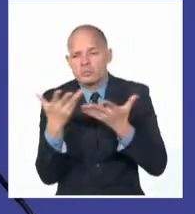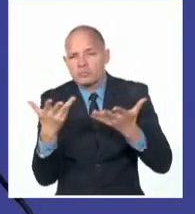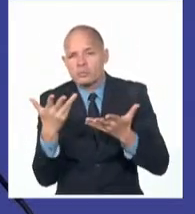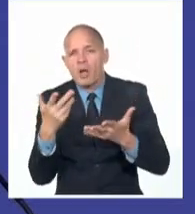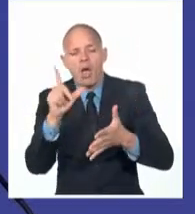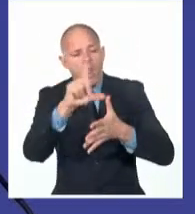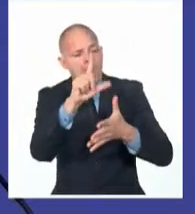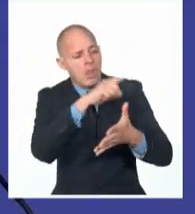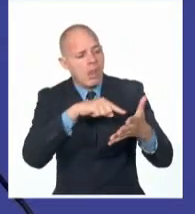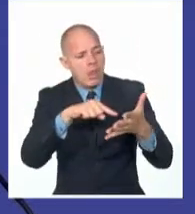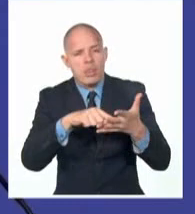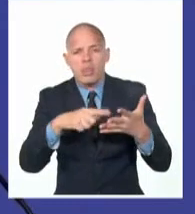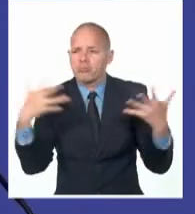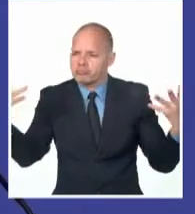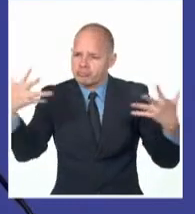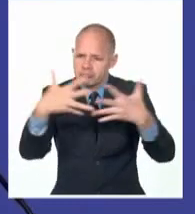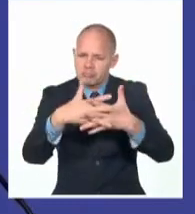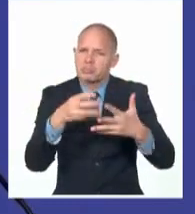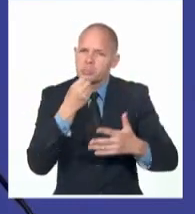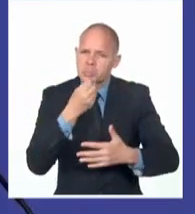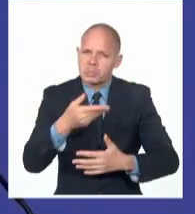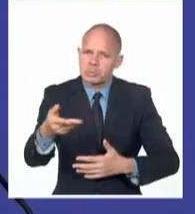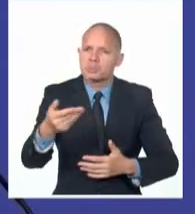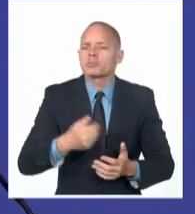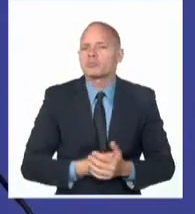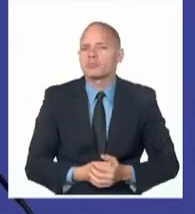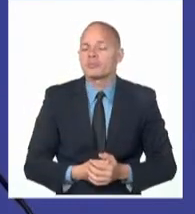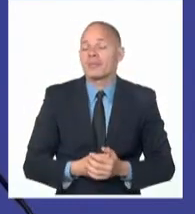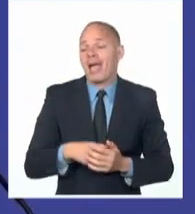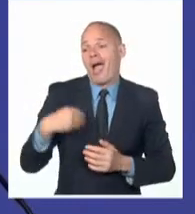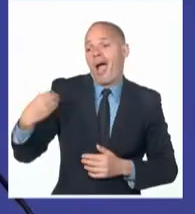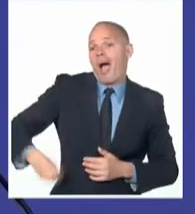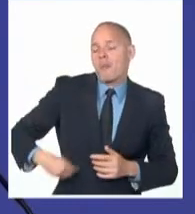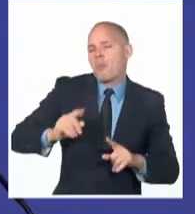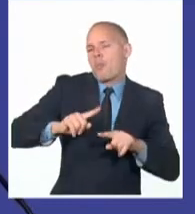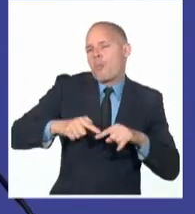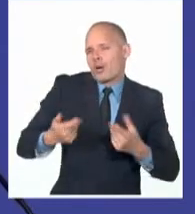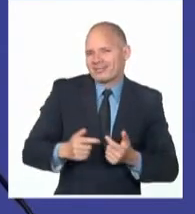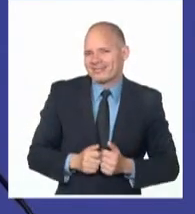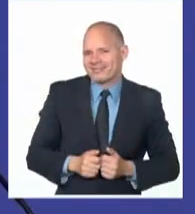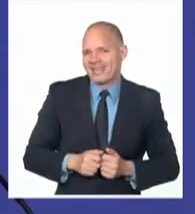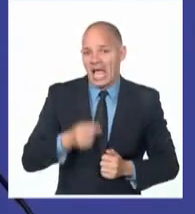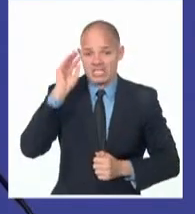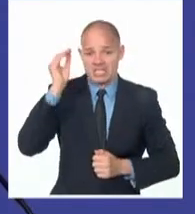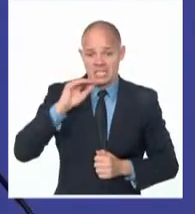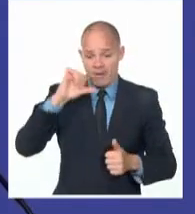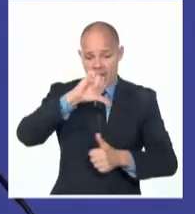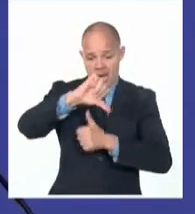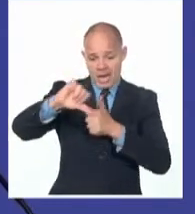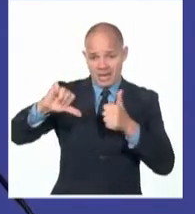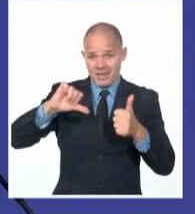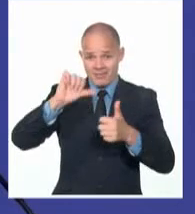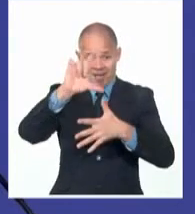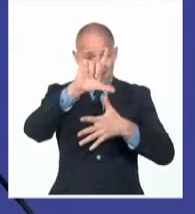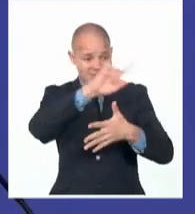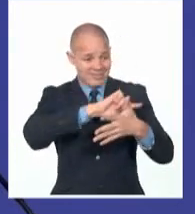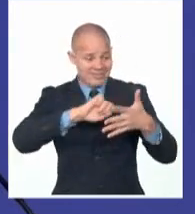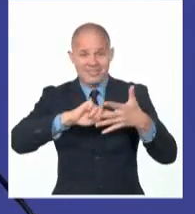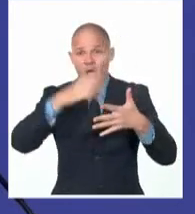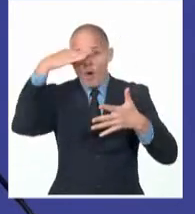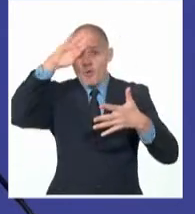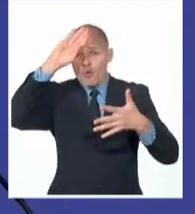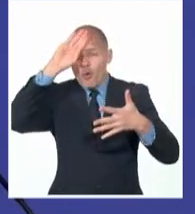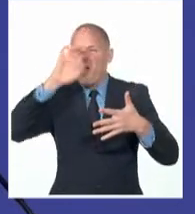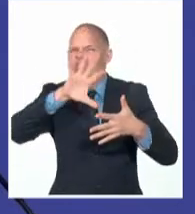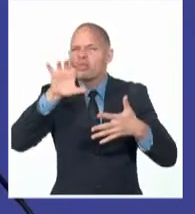latinoamericana y caribeña, a partir de su ubicación geográfica. Y los acuerdos vigentes entre las partes